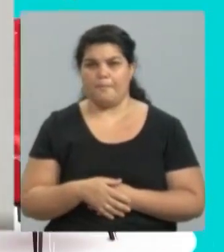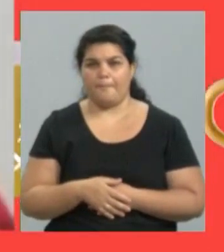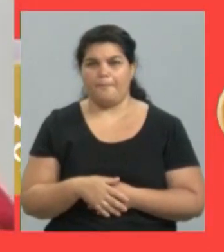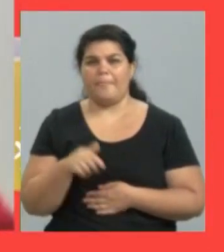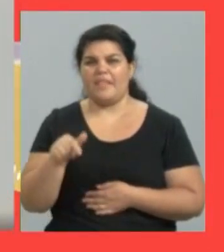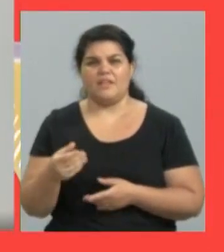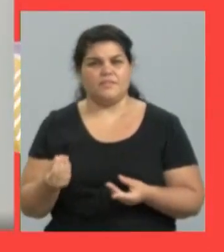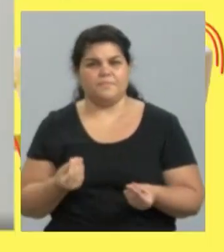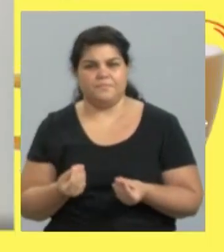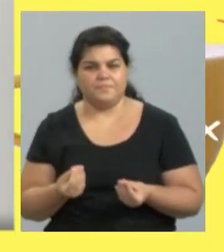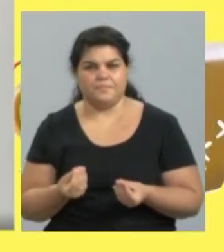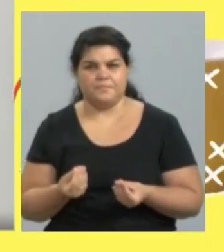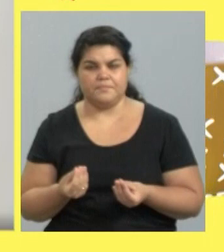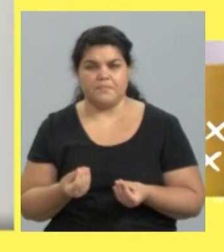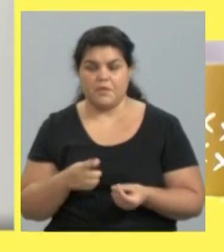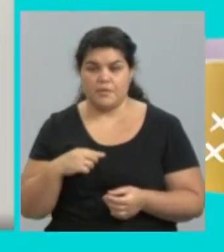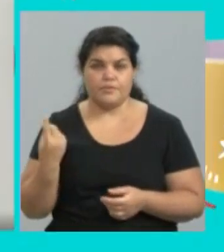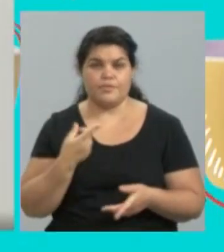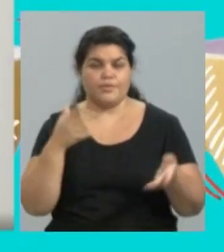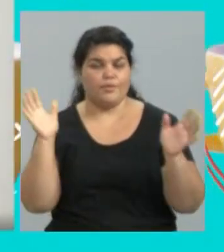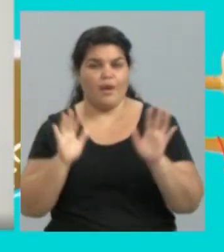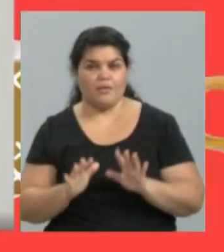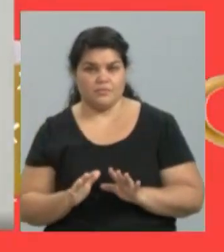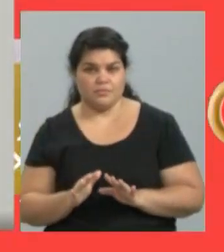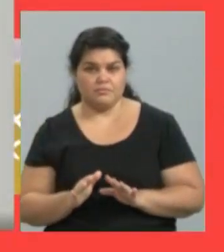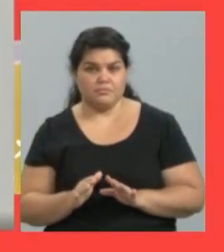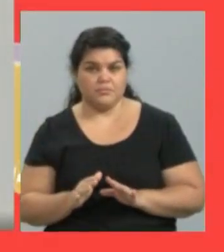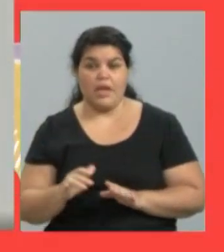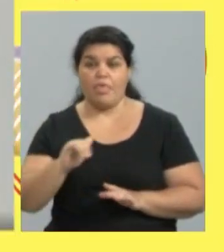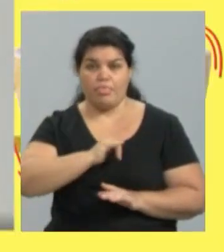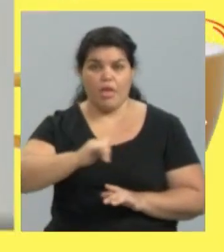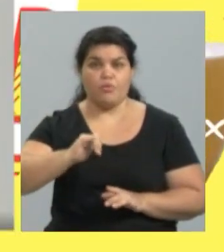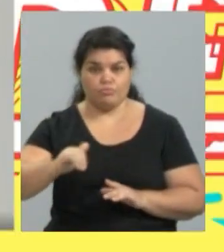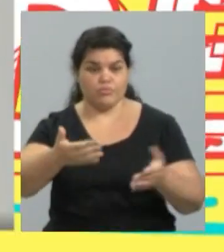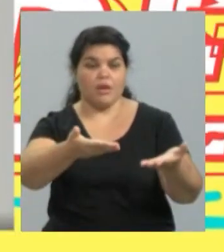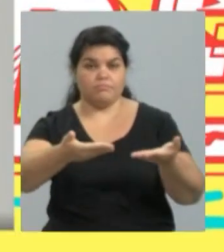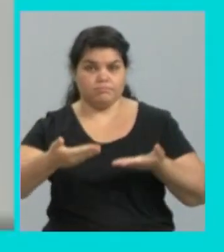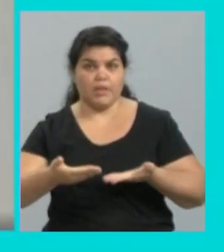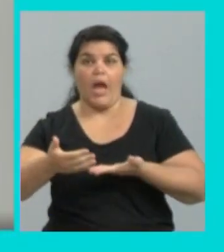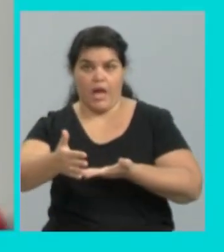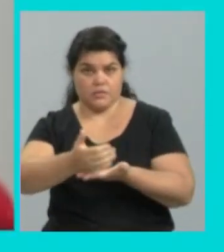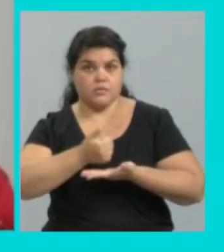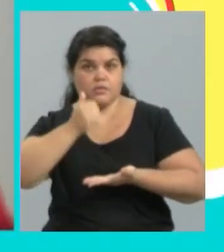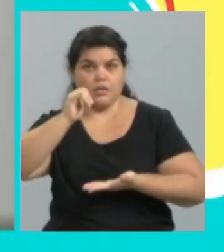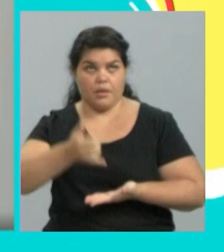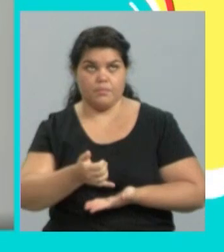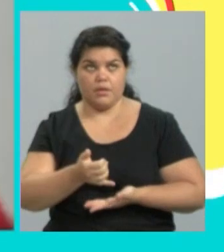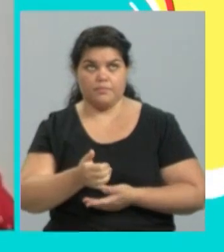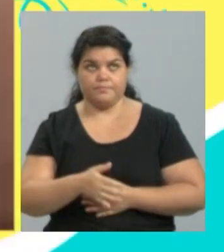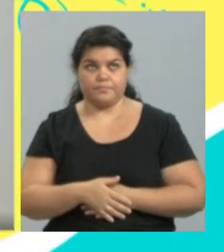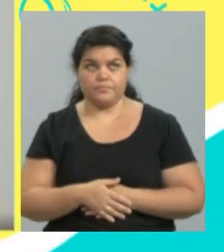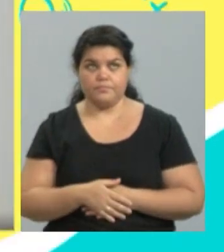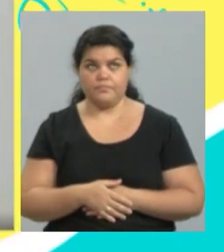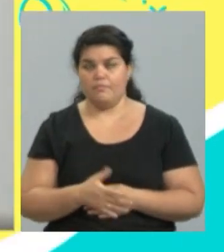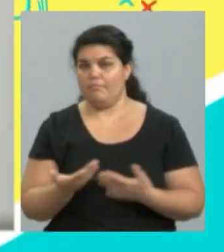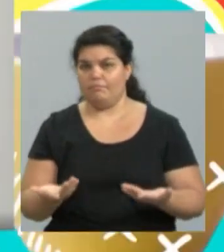Y lo que estamos haciendo es tomar denuncias que tienen que ver por cuestiones, hay un montón